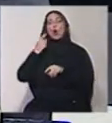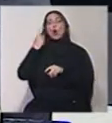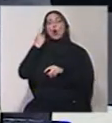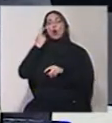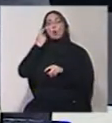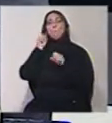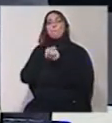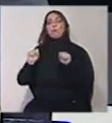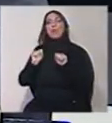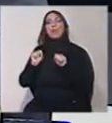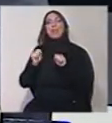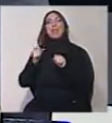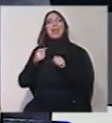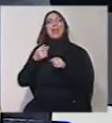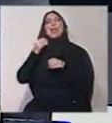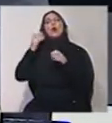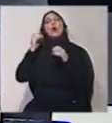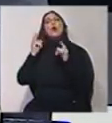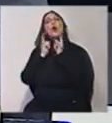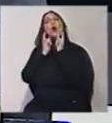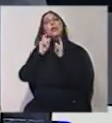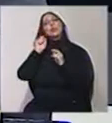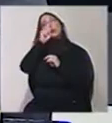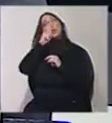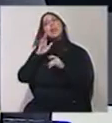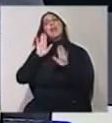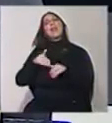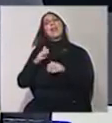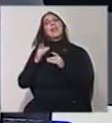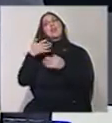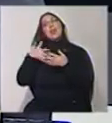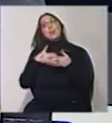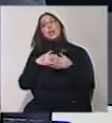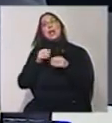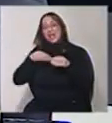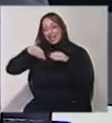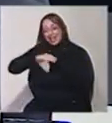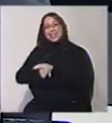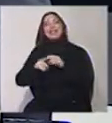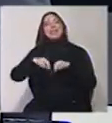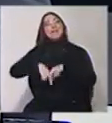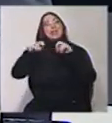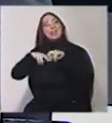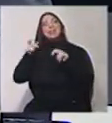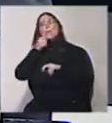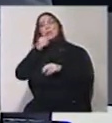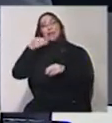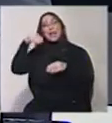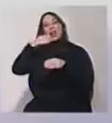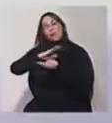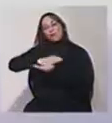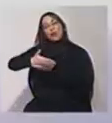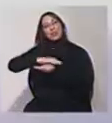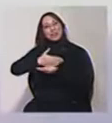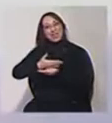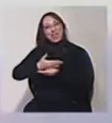sería viable que el Congreso de los Estados Unidos aceptara que las Fuerzas Armadas ingresaran a hacer investigación policial dentro de las fronteras norteamericanas.